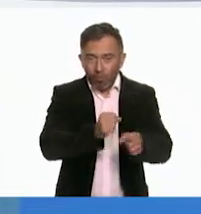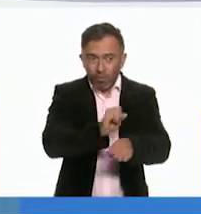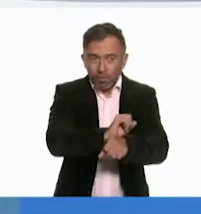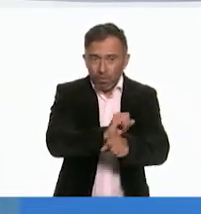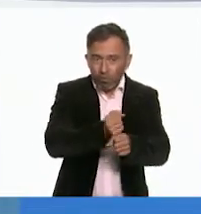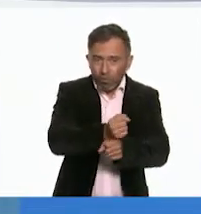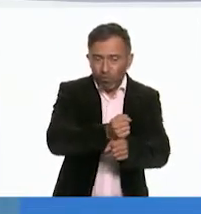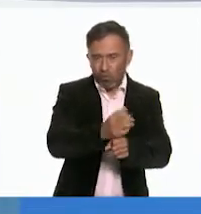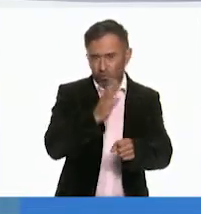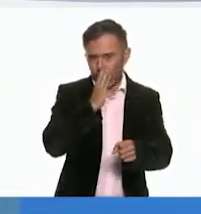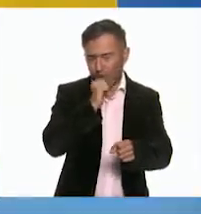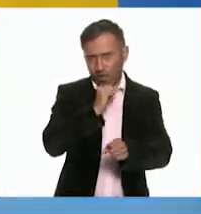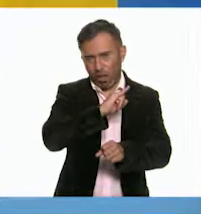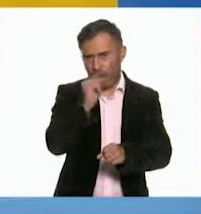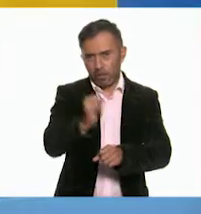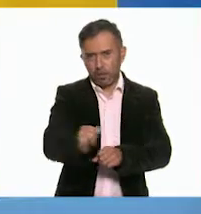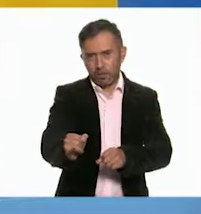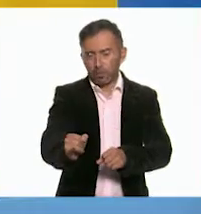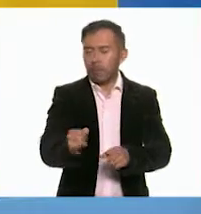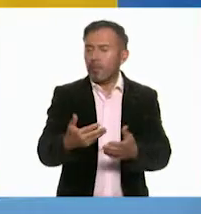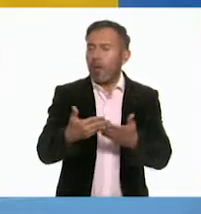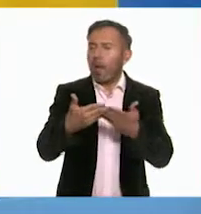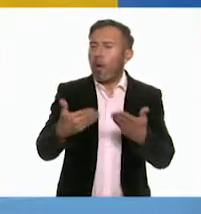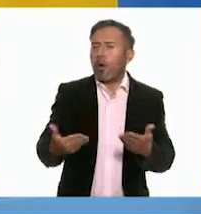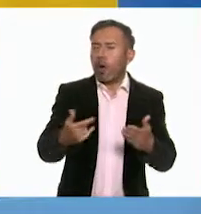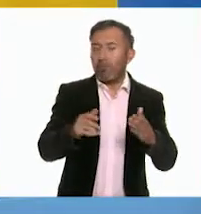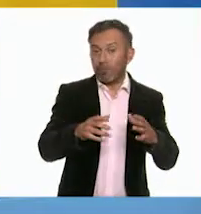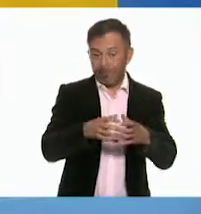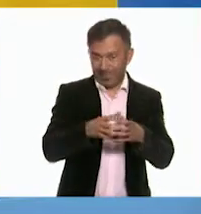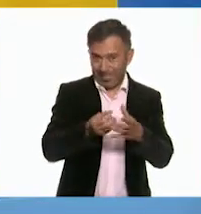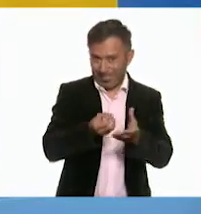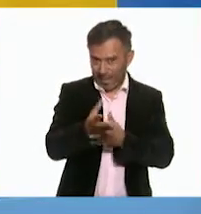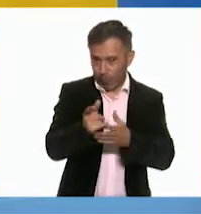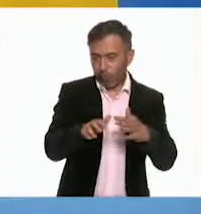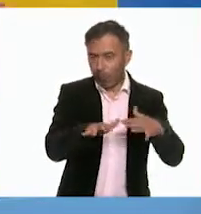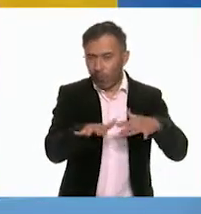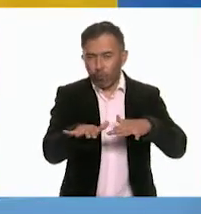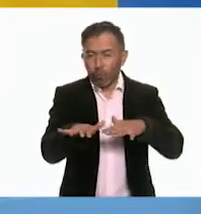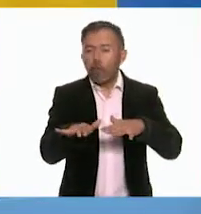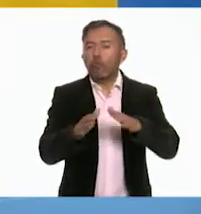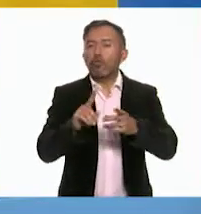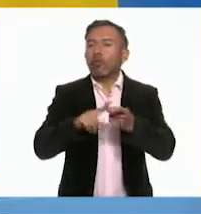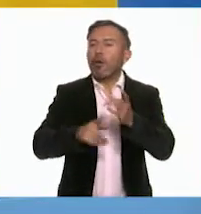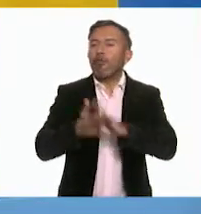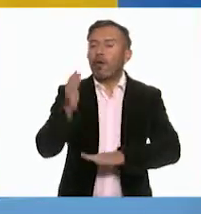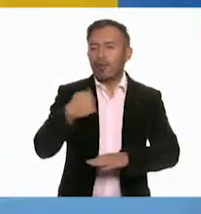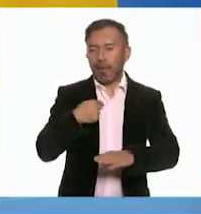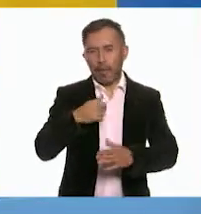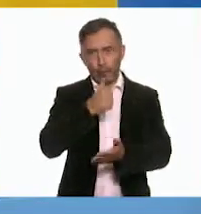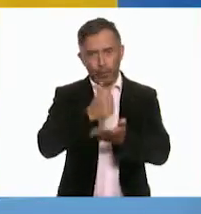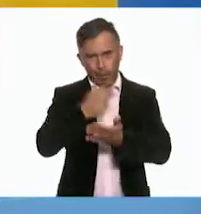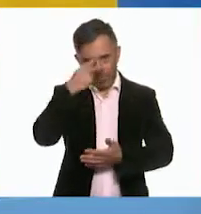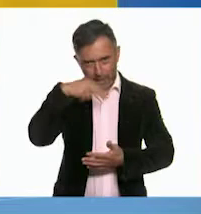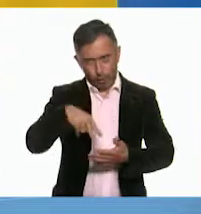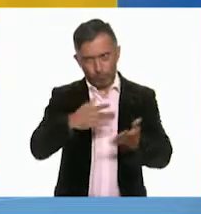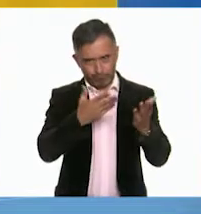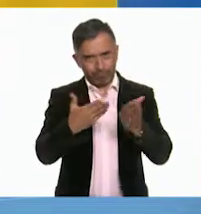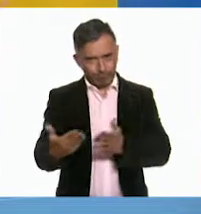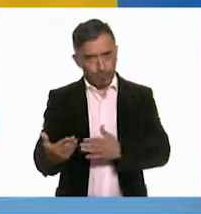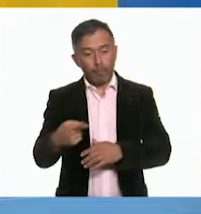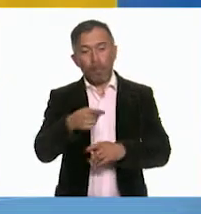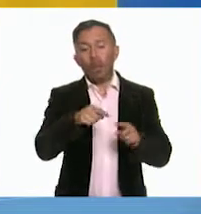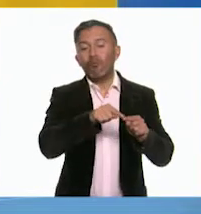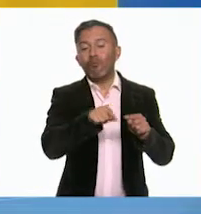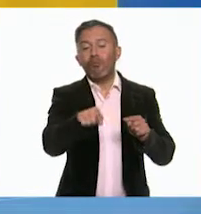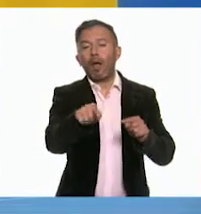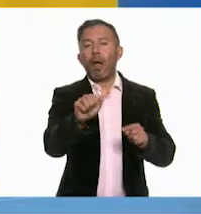nos dirigimos, Noemí? El contingente salió hacia la Ciudad de México. Durante el trayecto pasaron por Acámbaro, donde